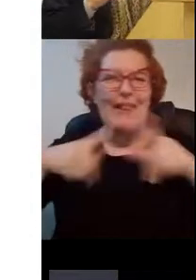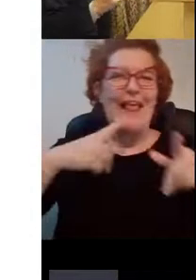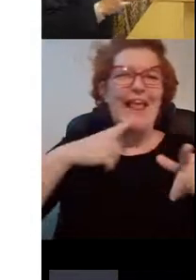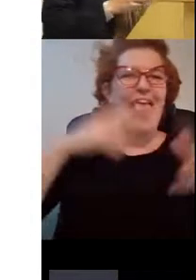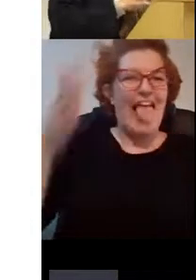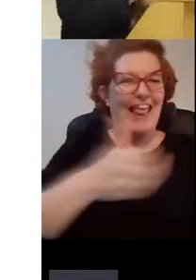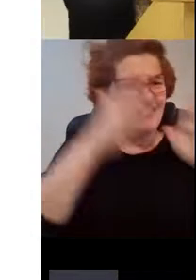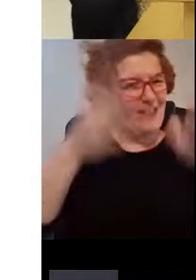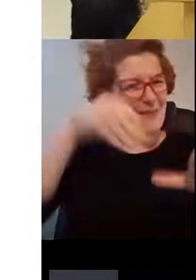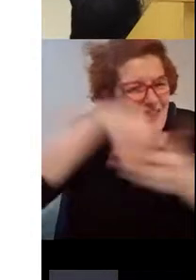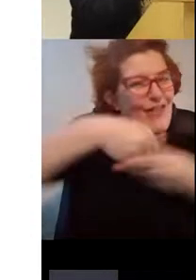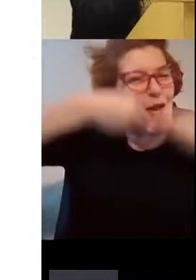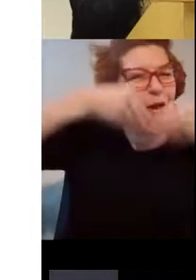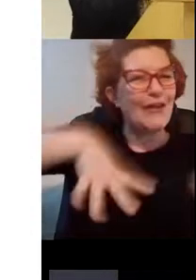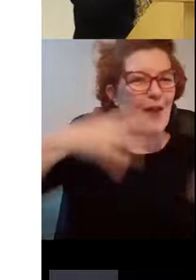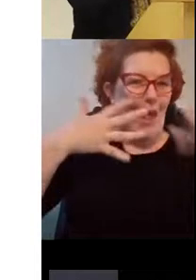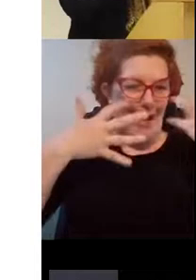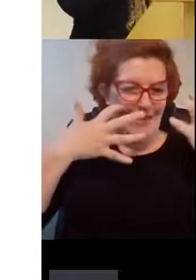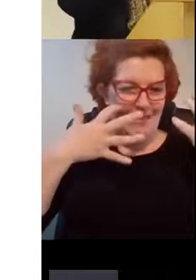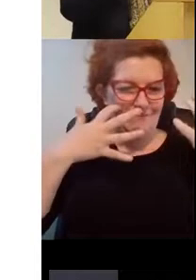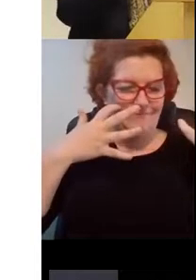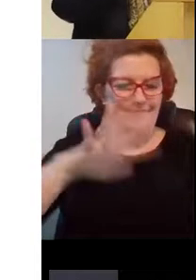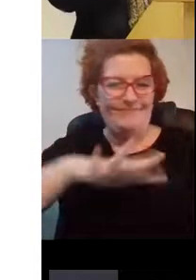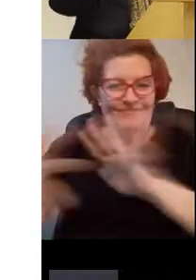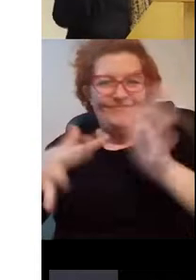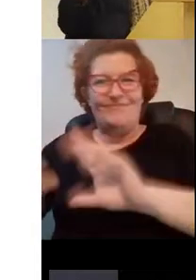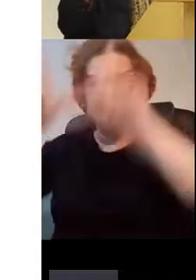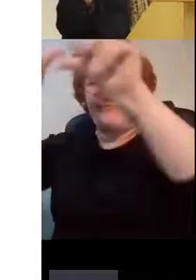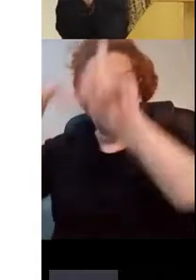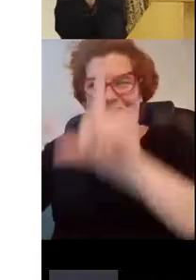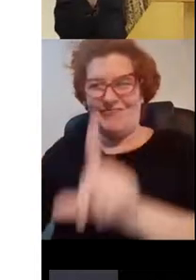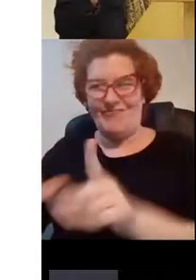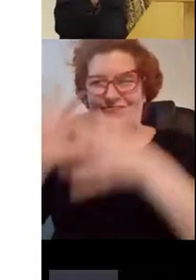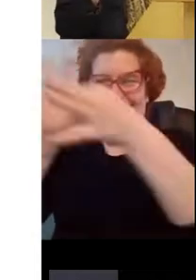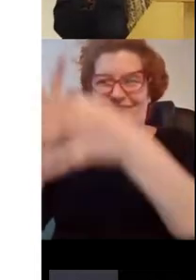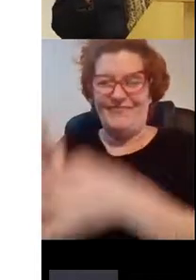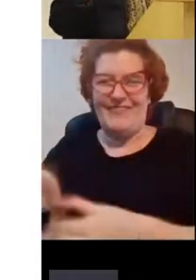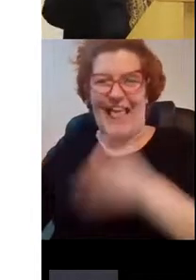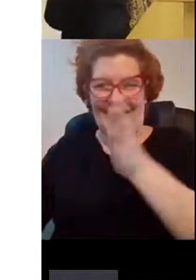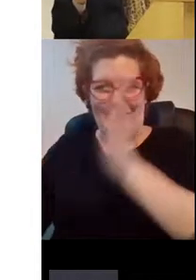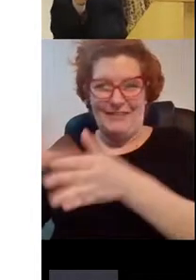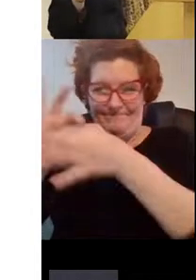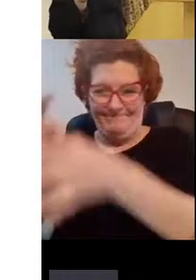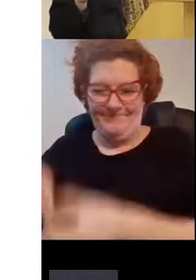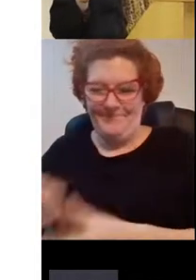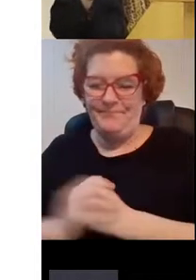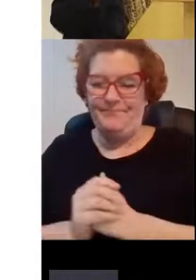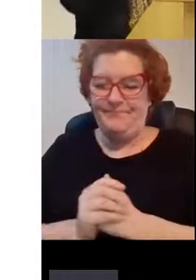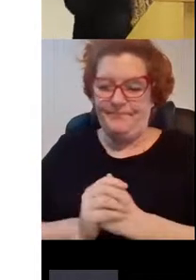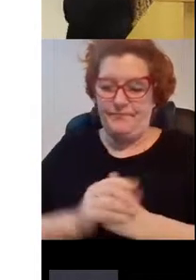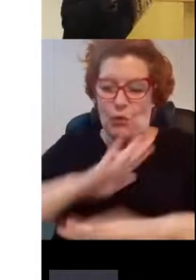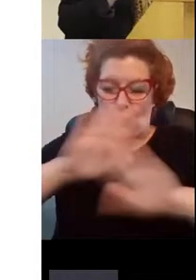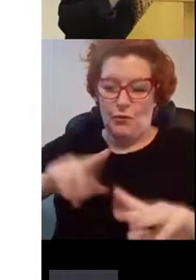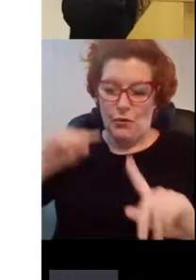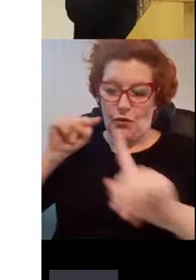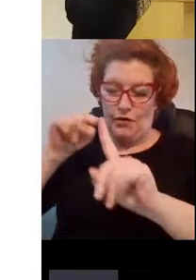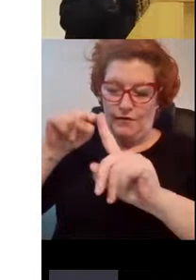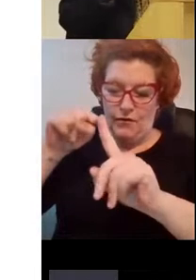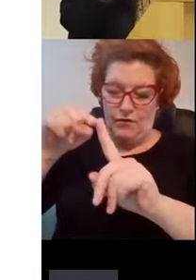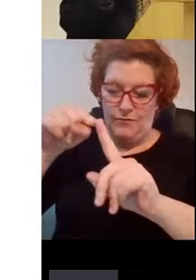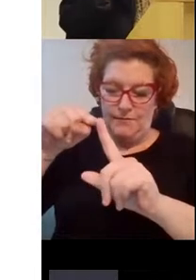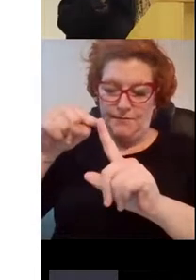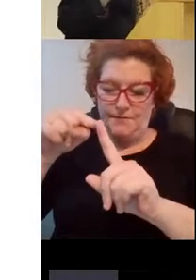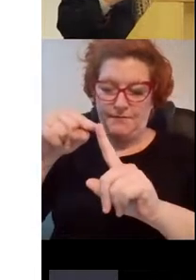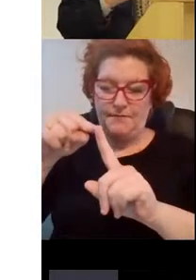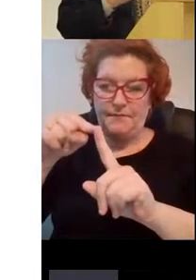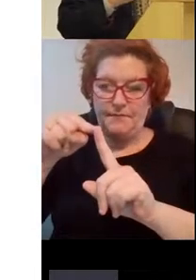del arte. El fin último de esta práctica, la intención es generar un